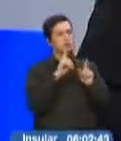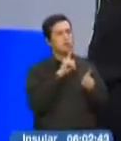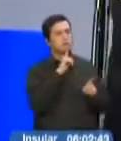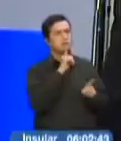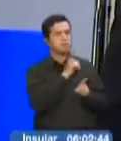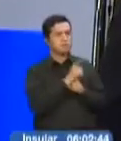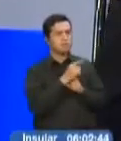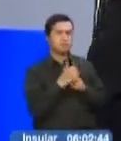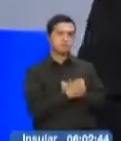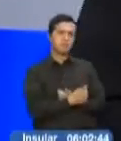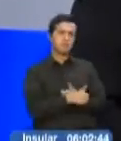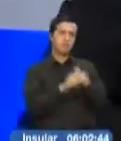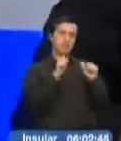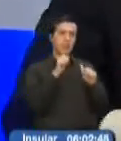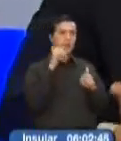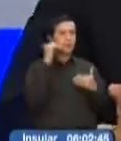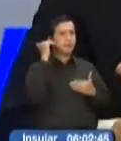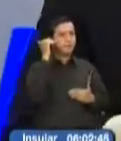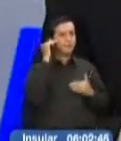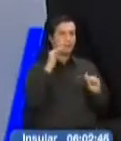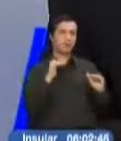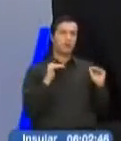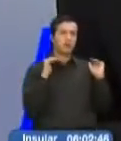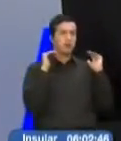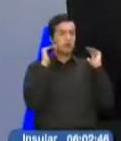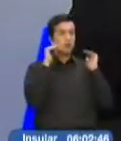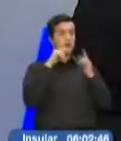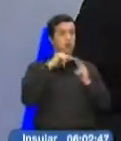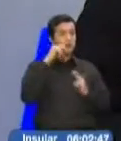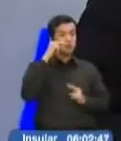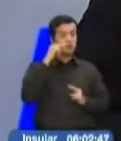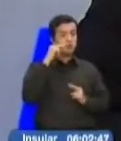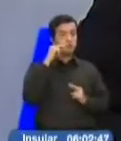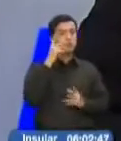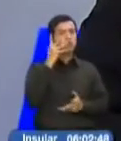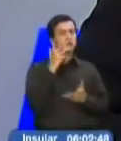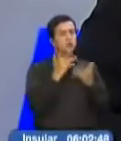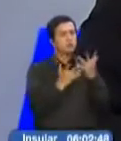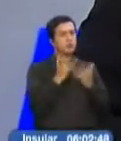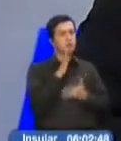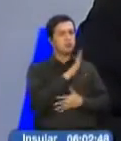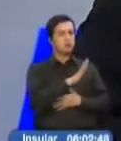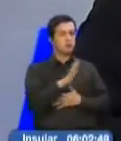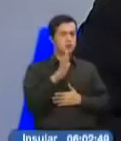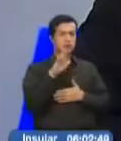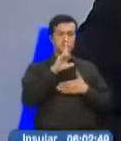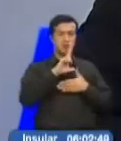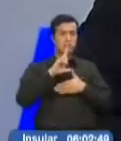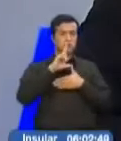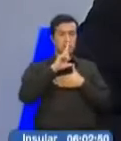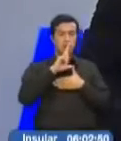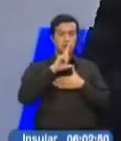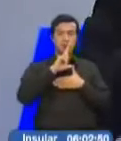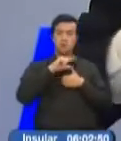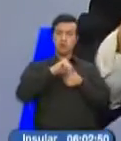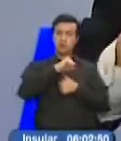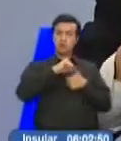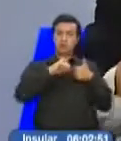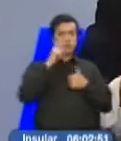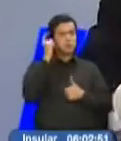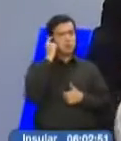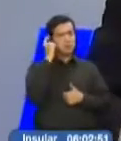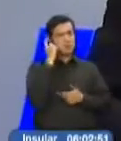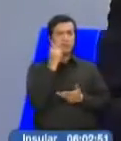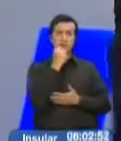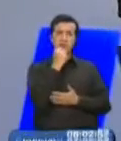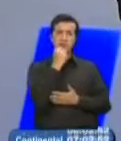tener la autonomía política y la soberanía como región, pero aparentemente los latinoamericanos y caribeños como que vivimos con una